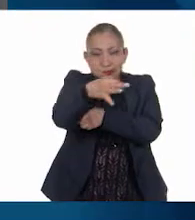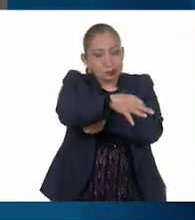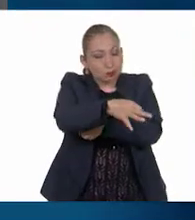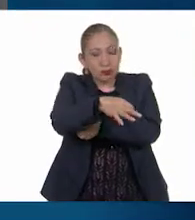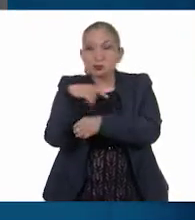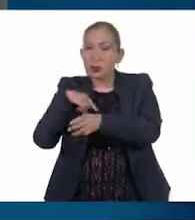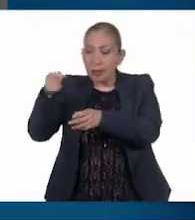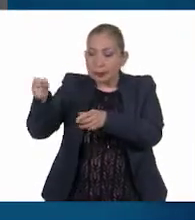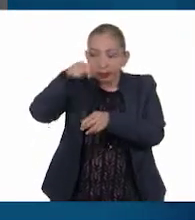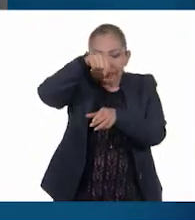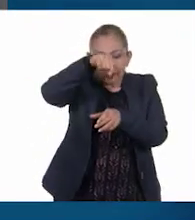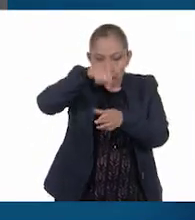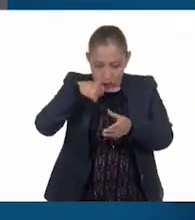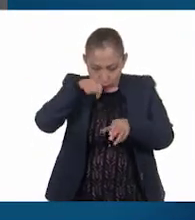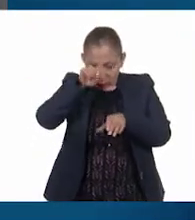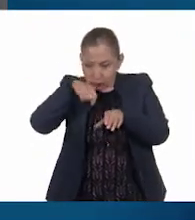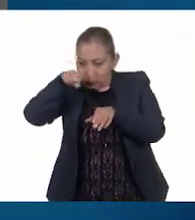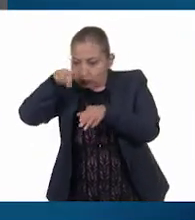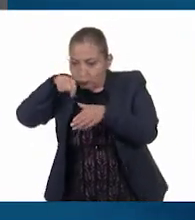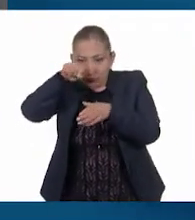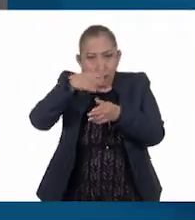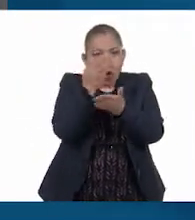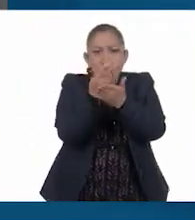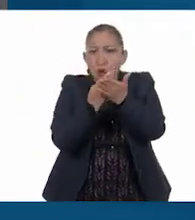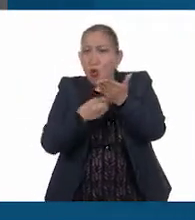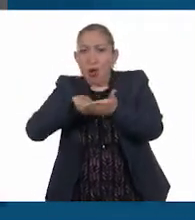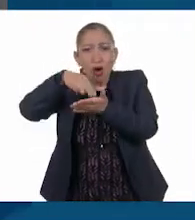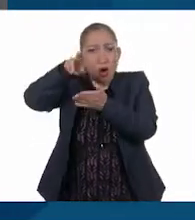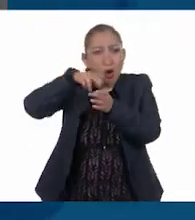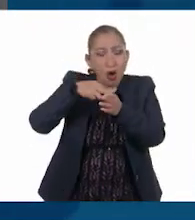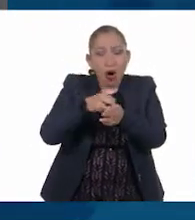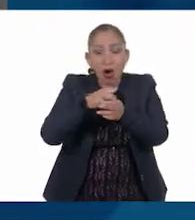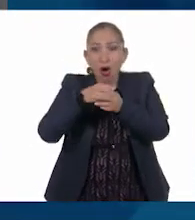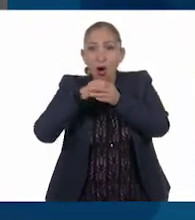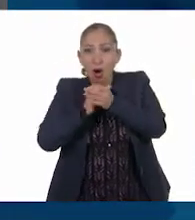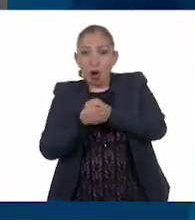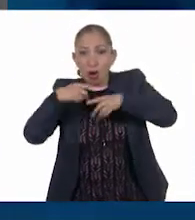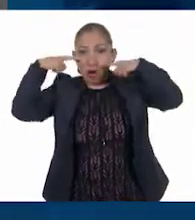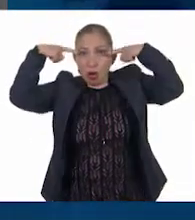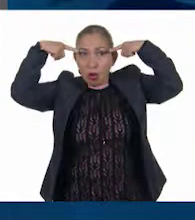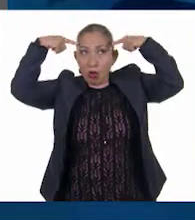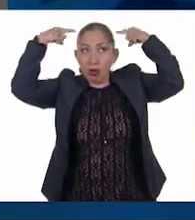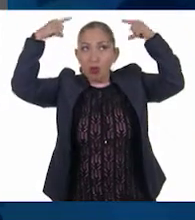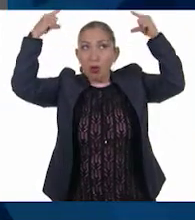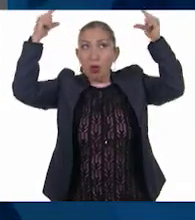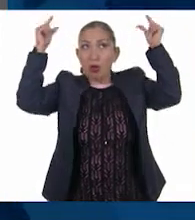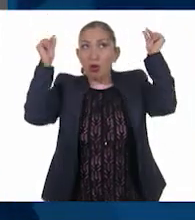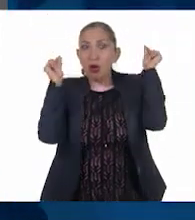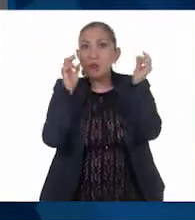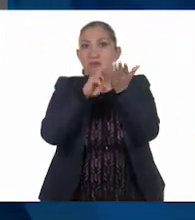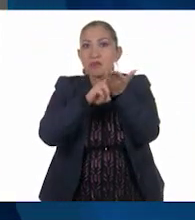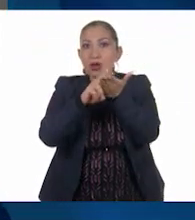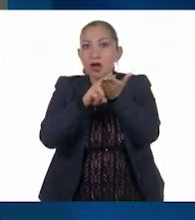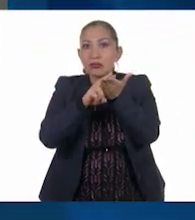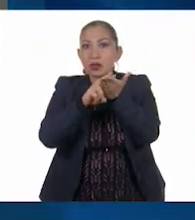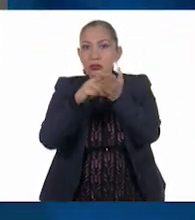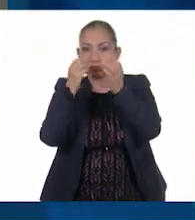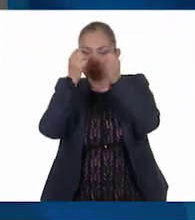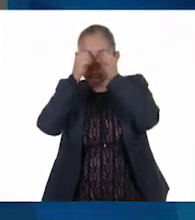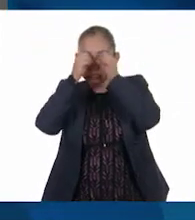empezó a pintar. Pintó muy bien sus grandes y verdes orejas, sus grandes y